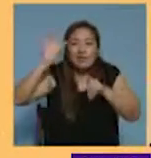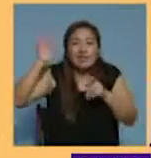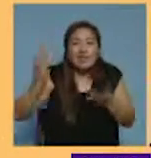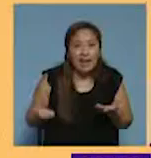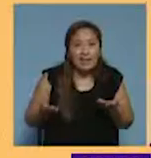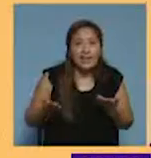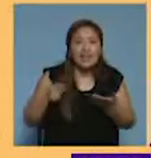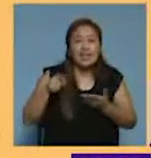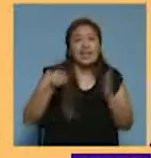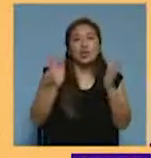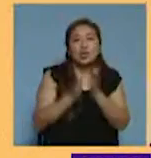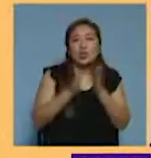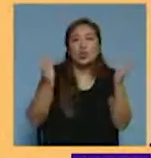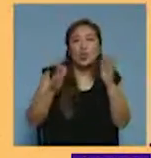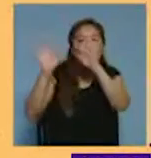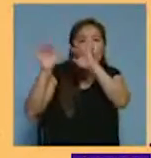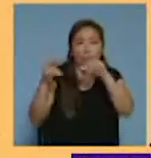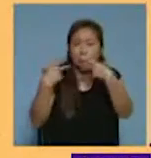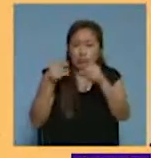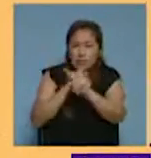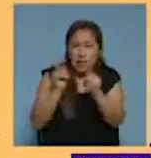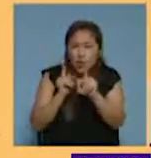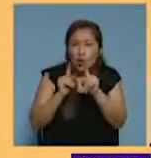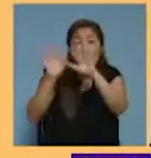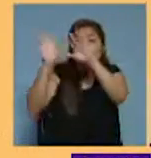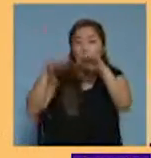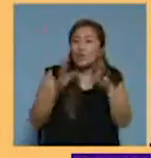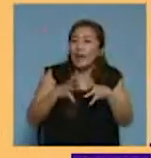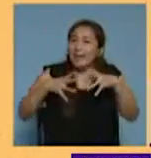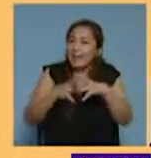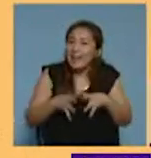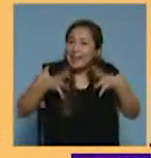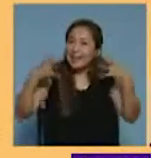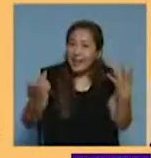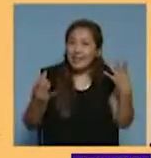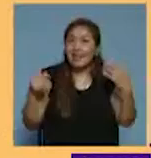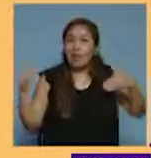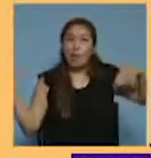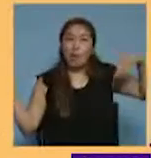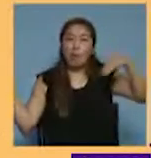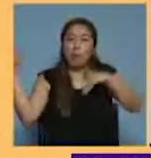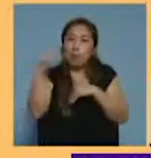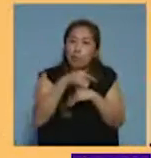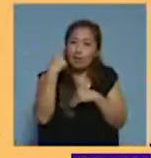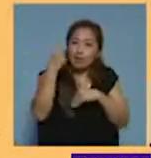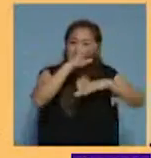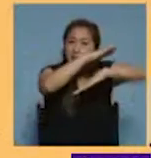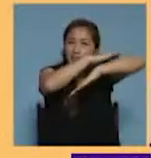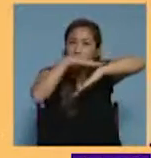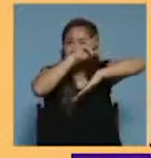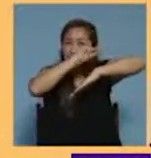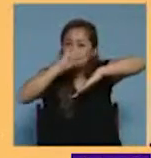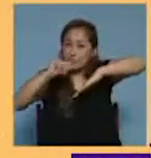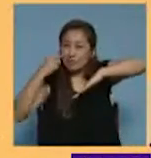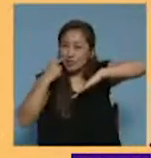fue un evento no fue una precipitación sino una lluvia extraordinaria con la recurrencia ya establecida de